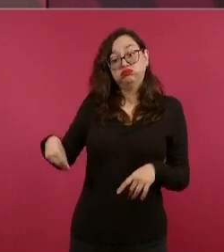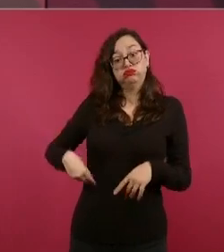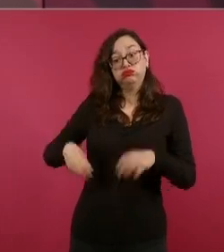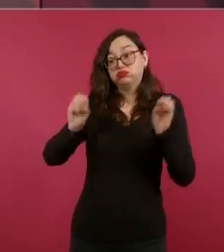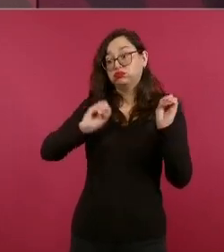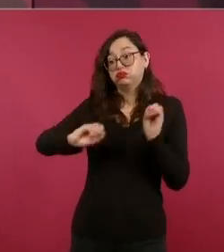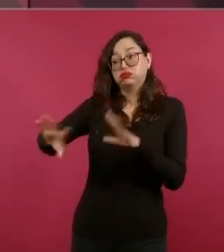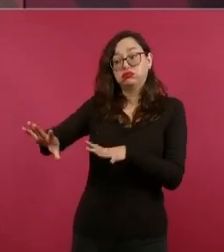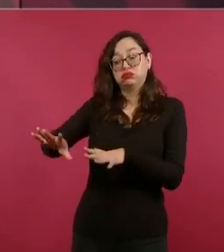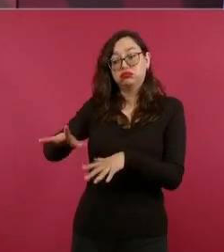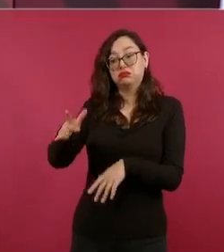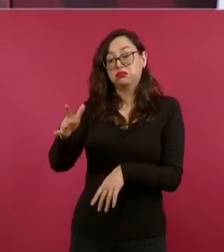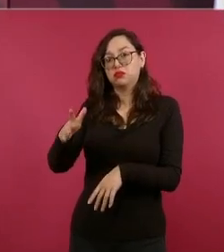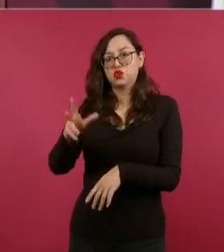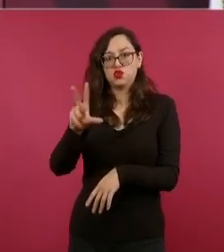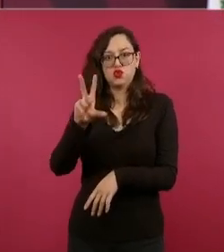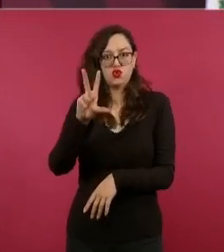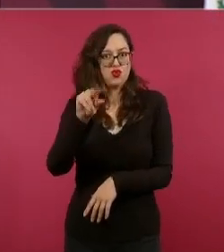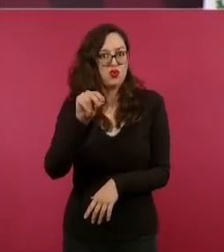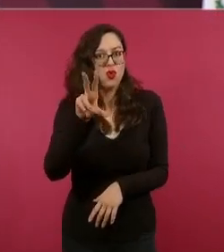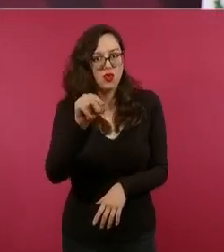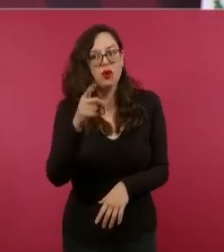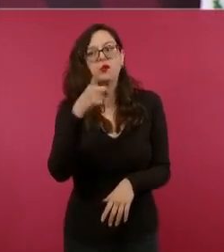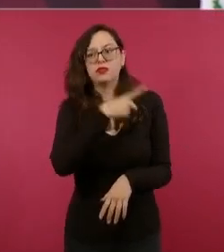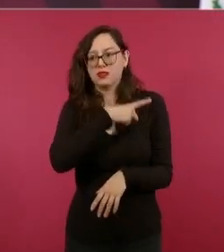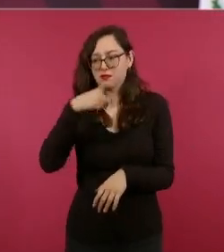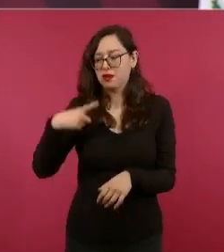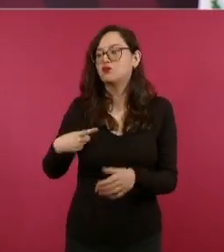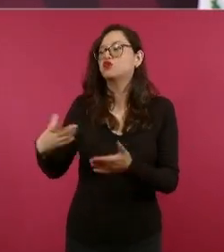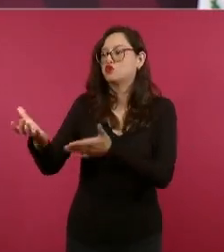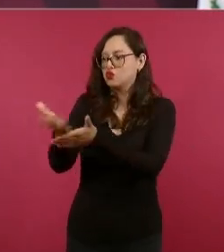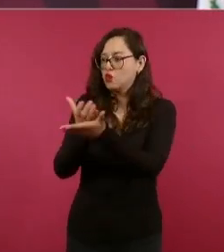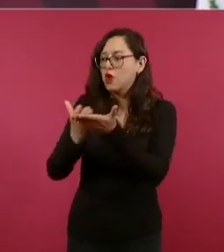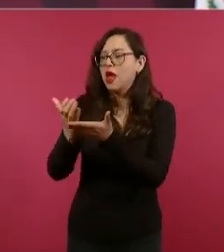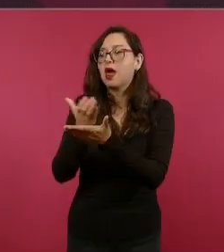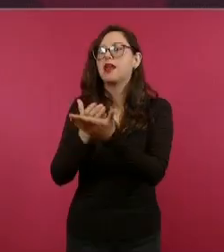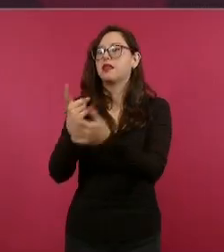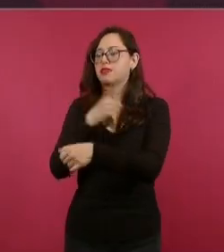En Guerrero no había una sala